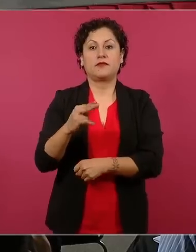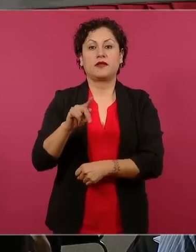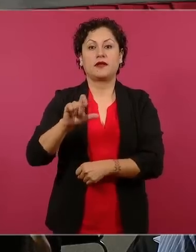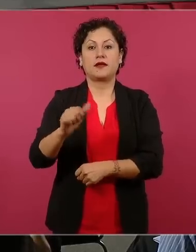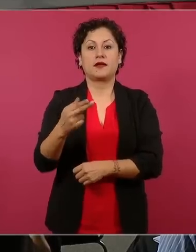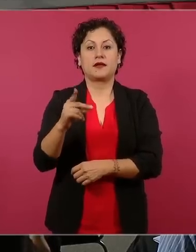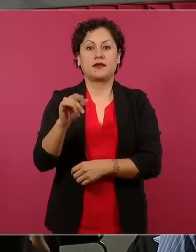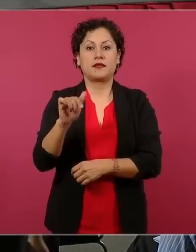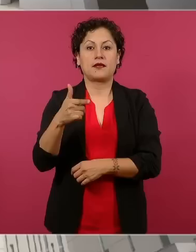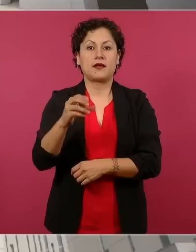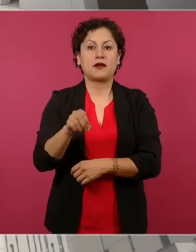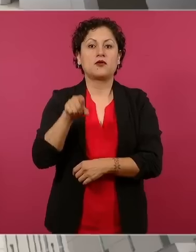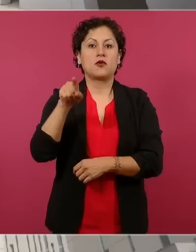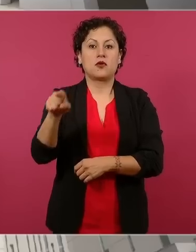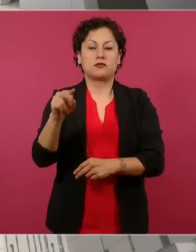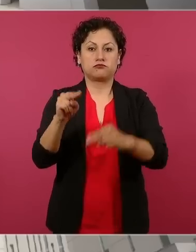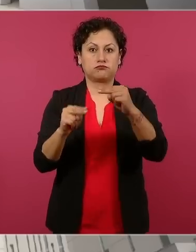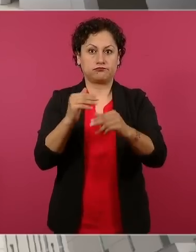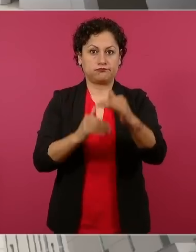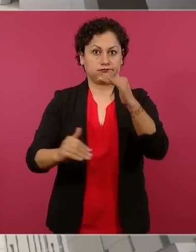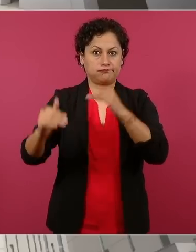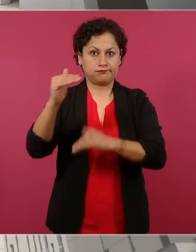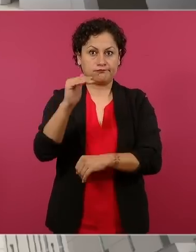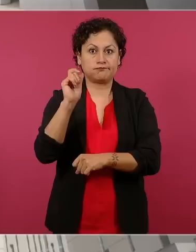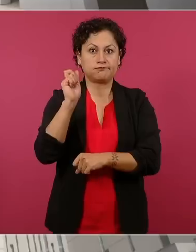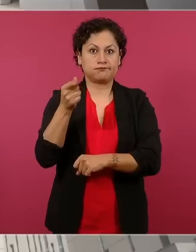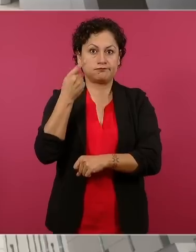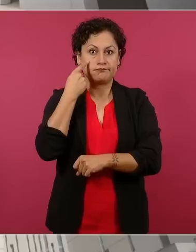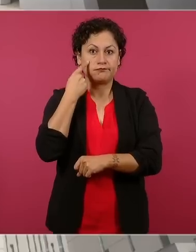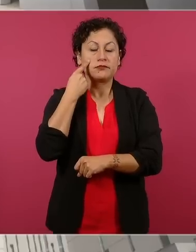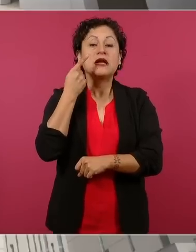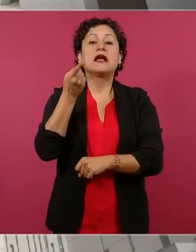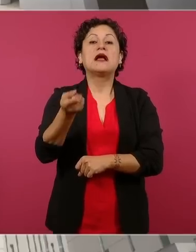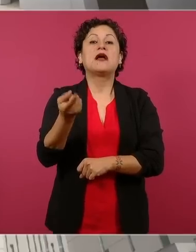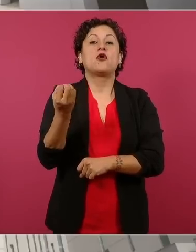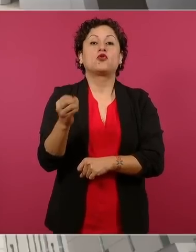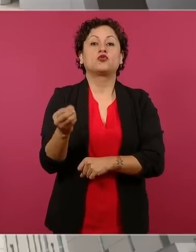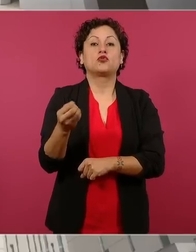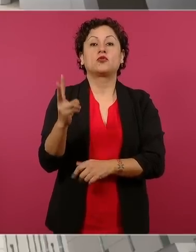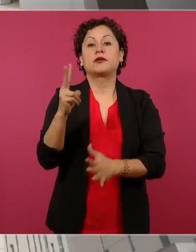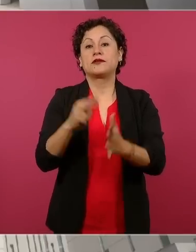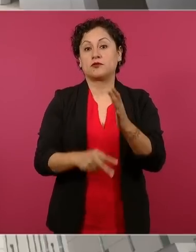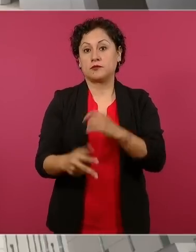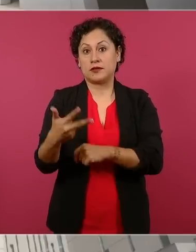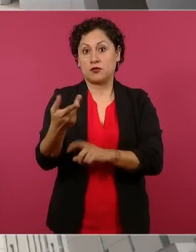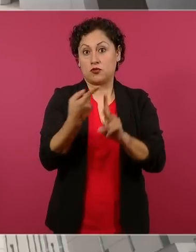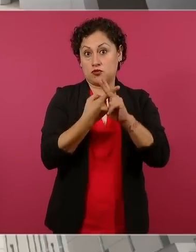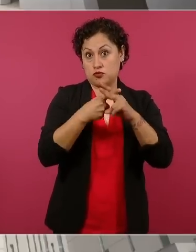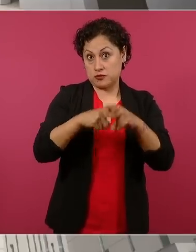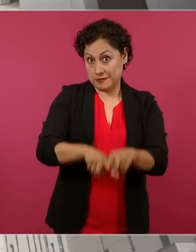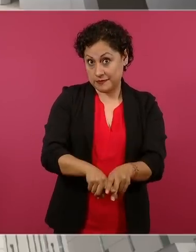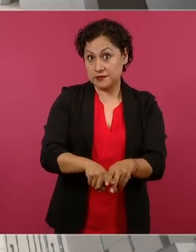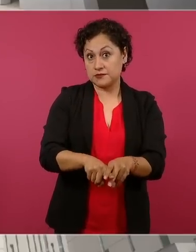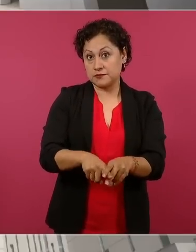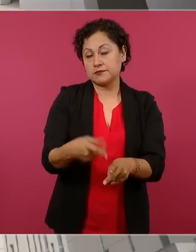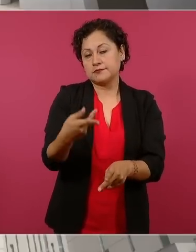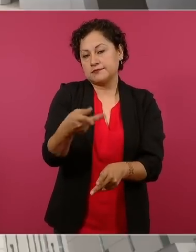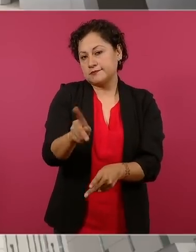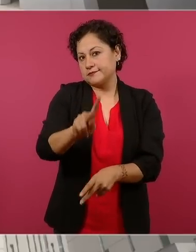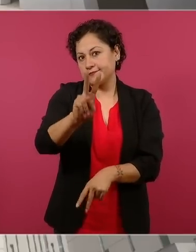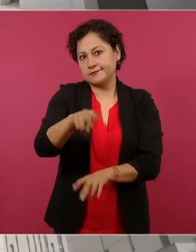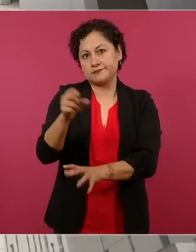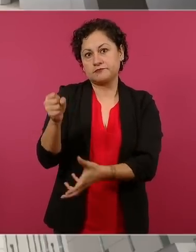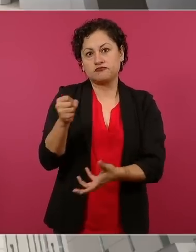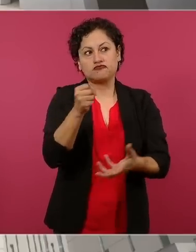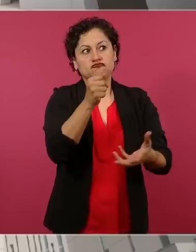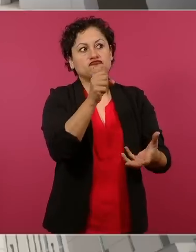regional de alta especialidad, inició en octubre del 2008, pero como lo decía, por falta de recursos fue